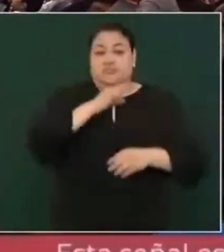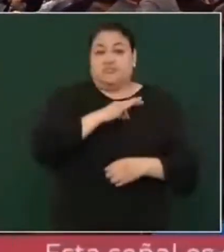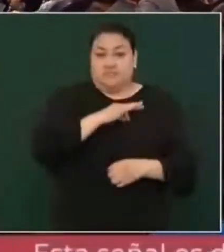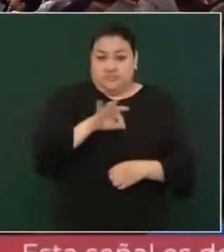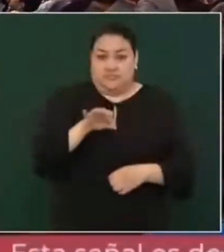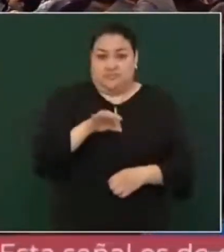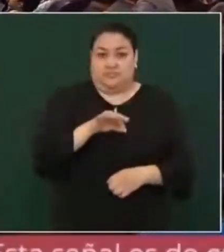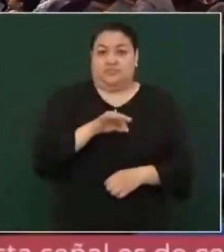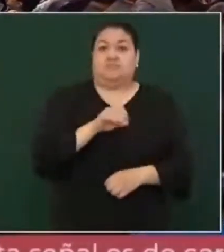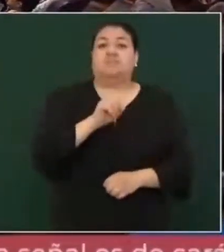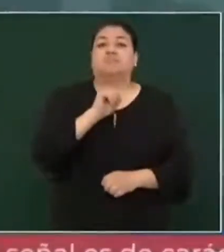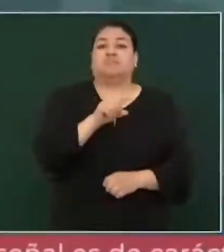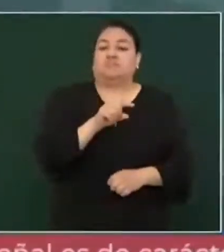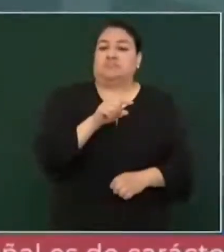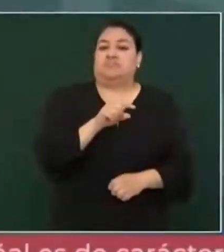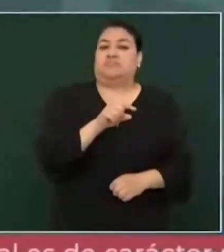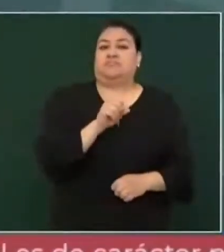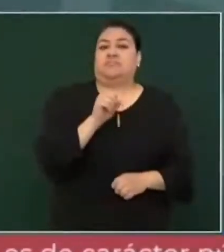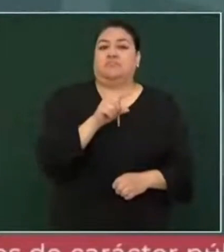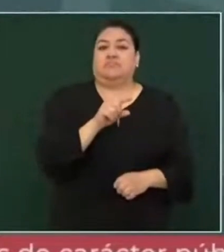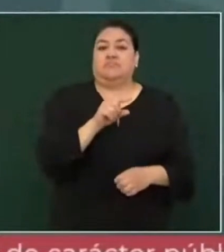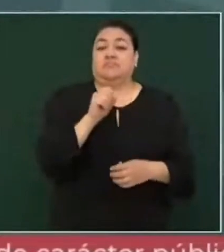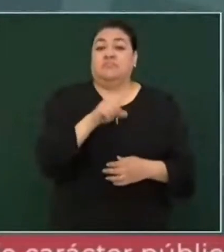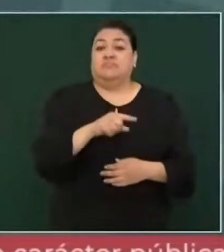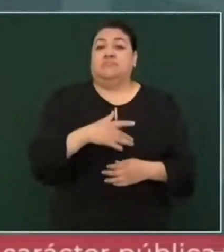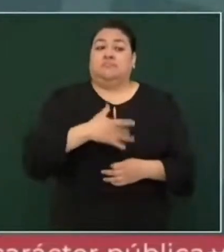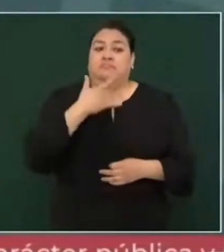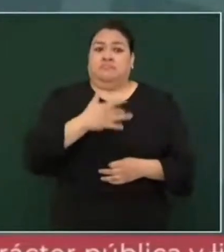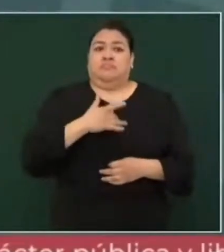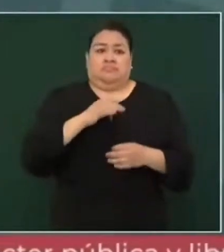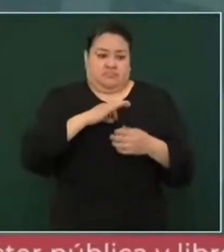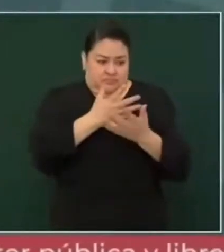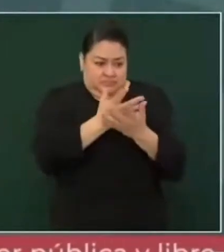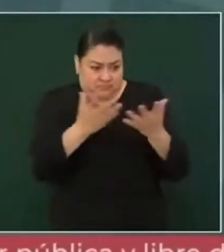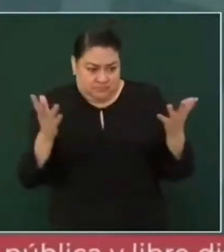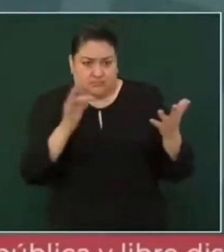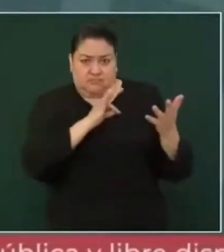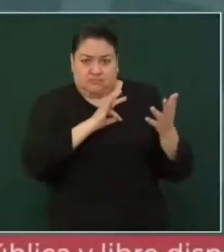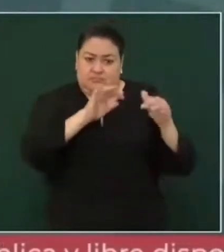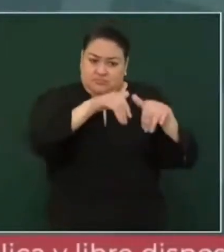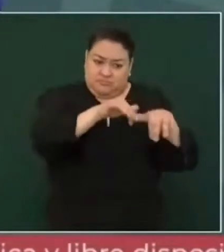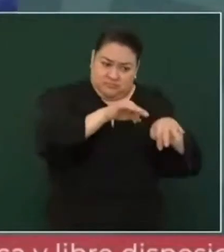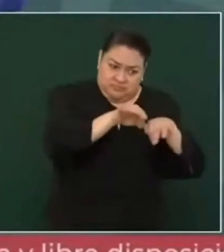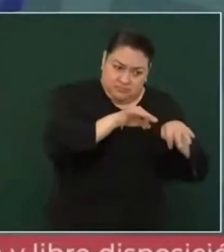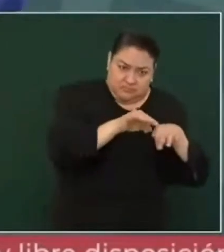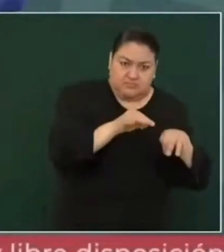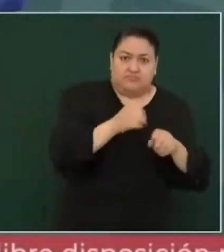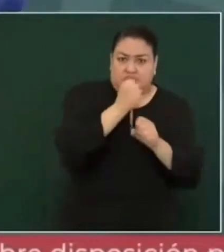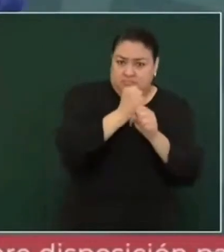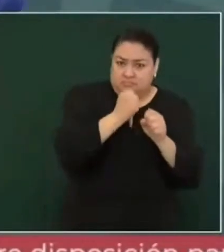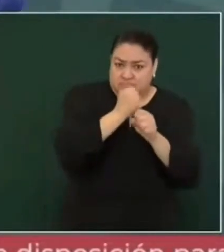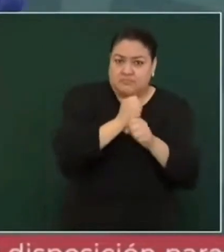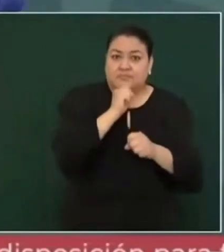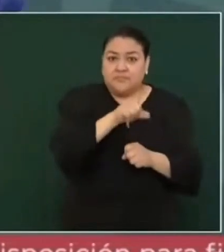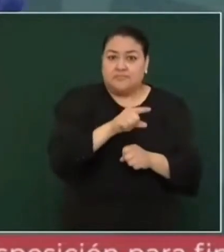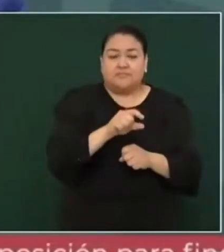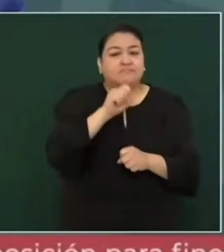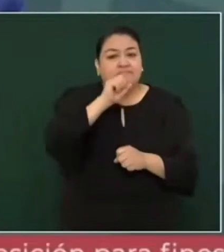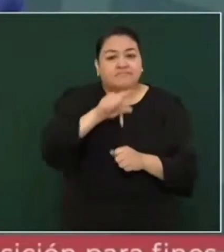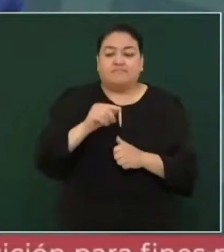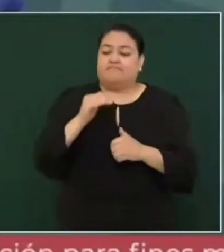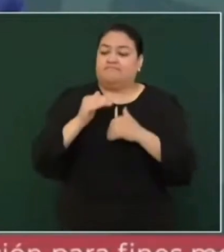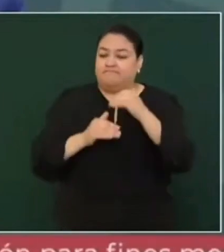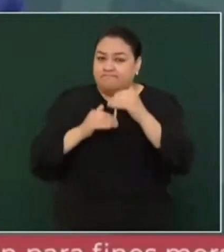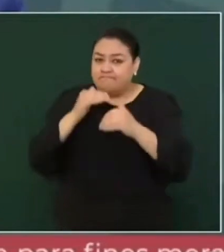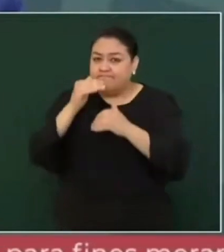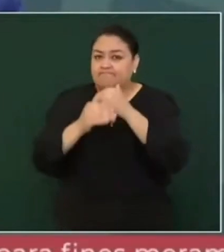Y de esa forma ellos tienen opciones, tienen alternativas. Bueno, en eso vamos avanzando,